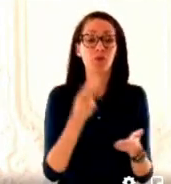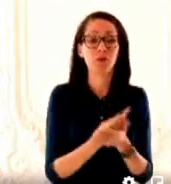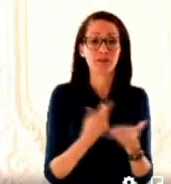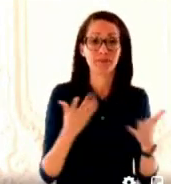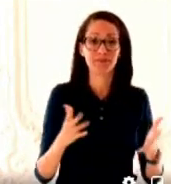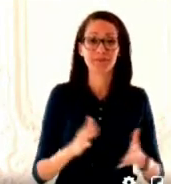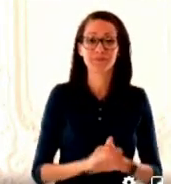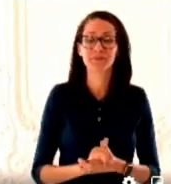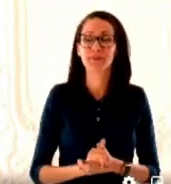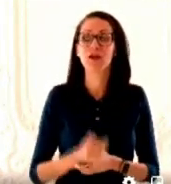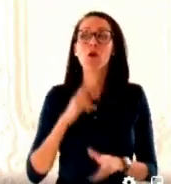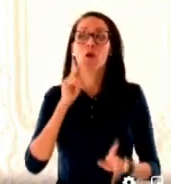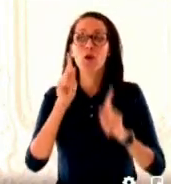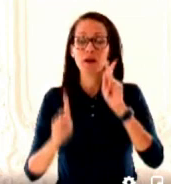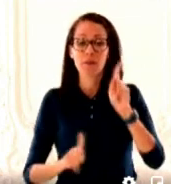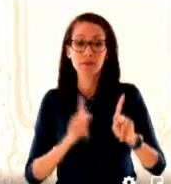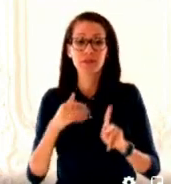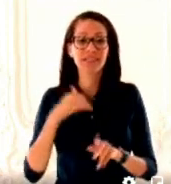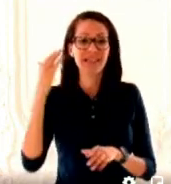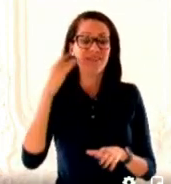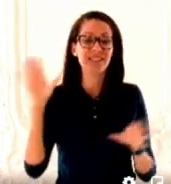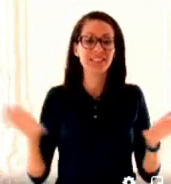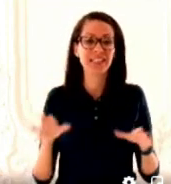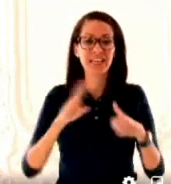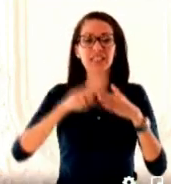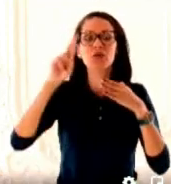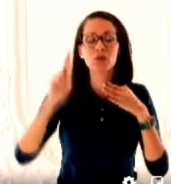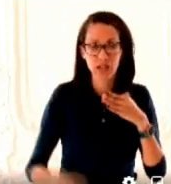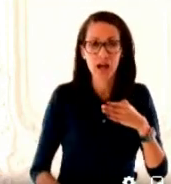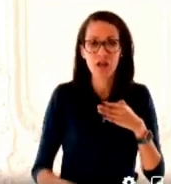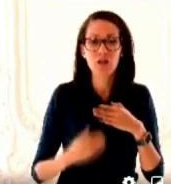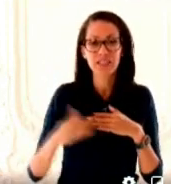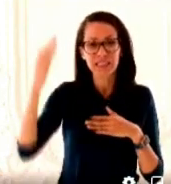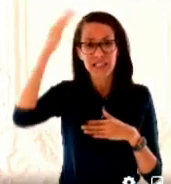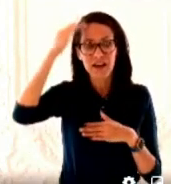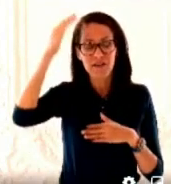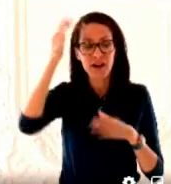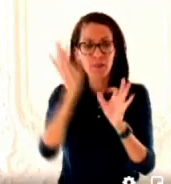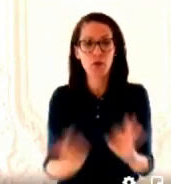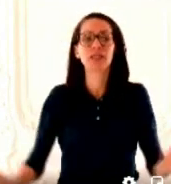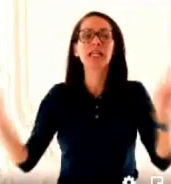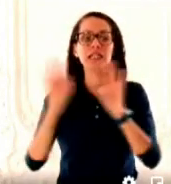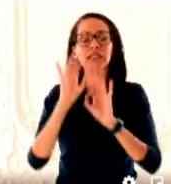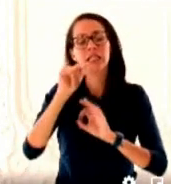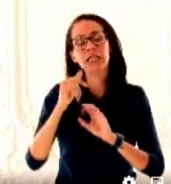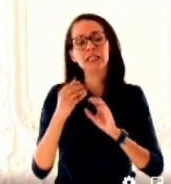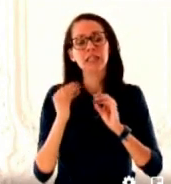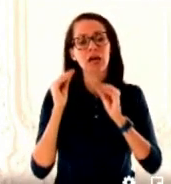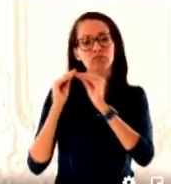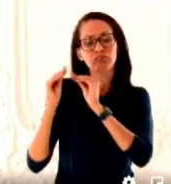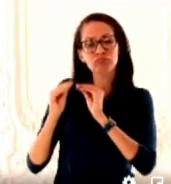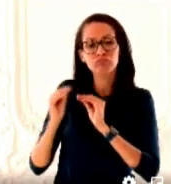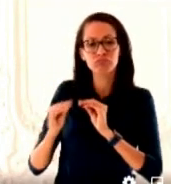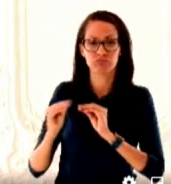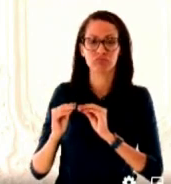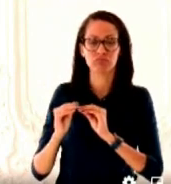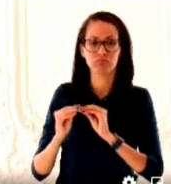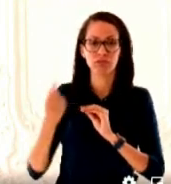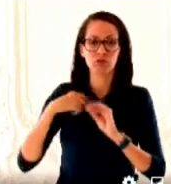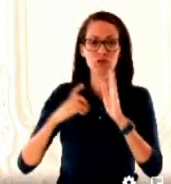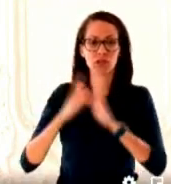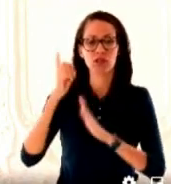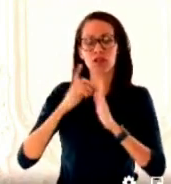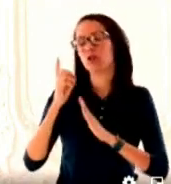persona que sabe dar resultados y que conoce la importancia de esa reconstrucción y revitalización para nuestro